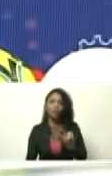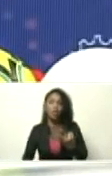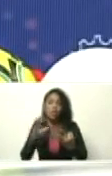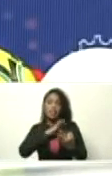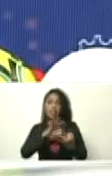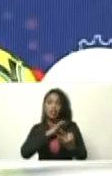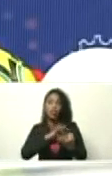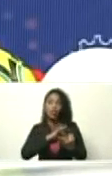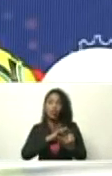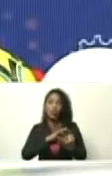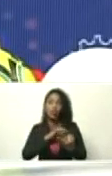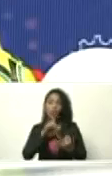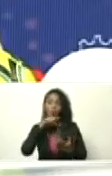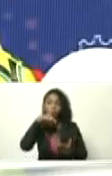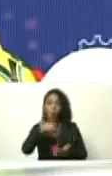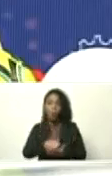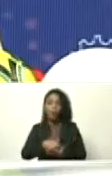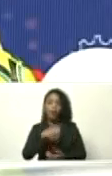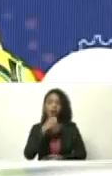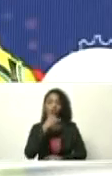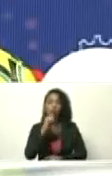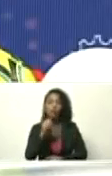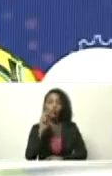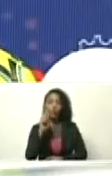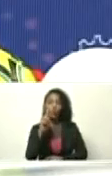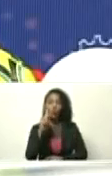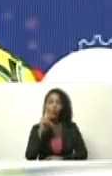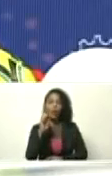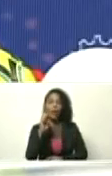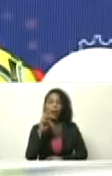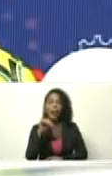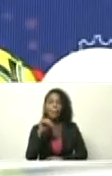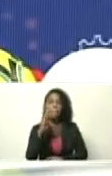llamado Zuckerberg, que tiene en sus cuentas bancarias